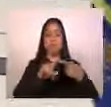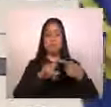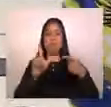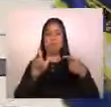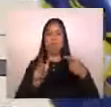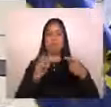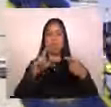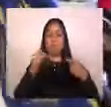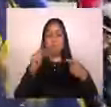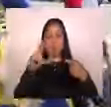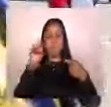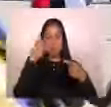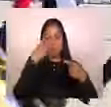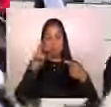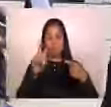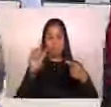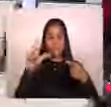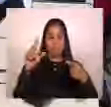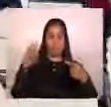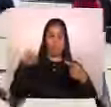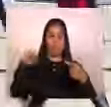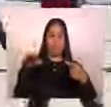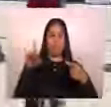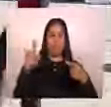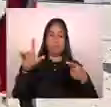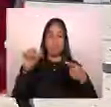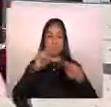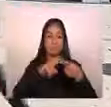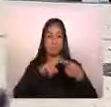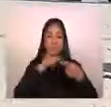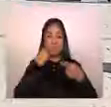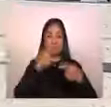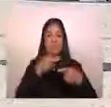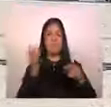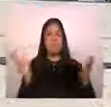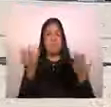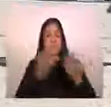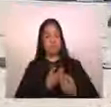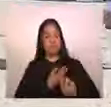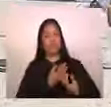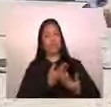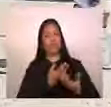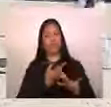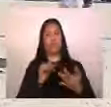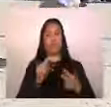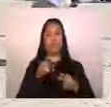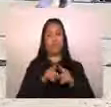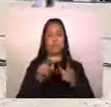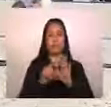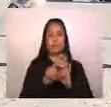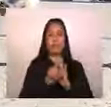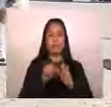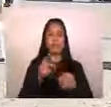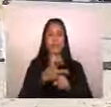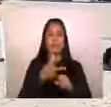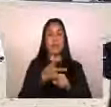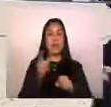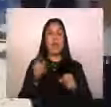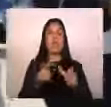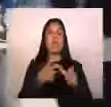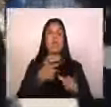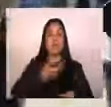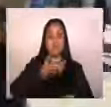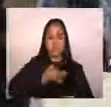El licenciado Carlos Valenzuela, con el objetivo de fomentar más el fervor cívico a Guatemala por medio de